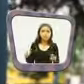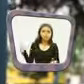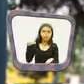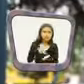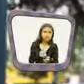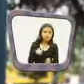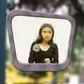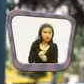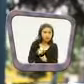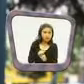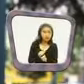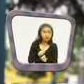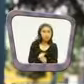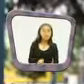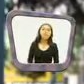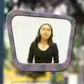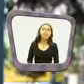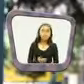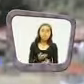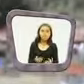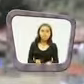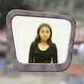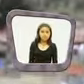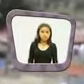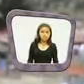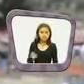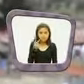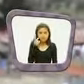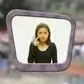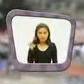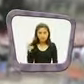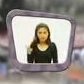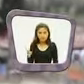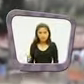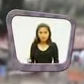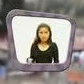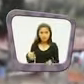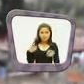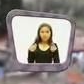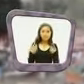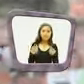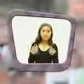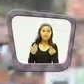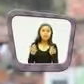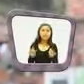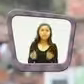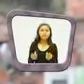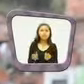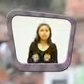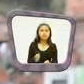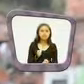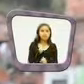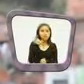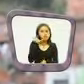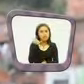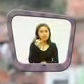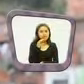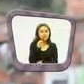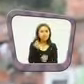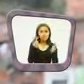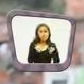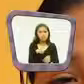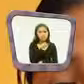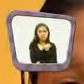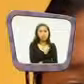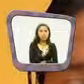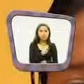sobreponernos y volver a trabajar por las cosas que se han perdido. Vería si hay alguien ahí adentro vivo y llamar a una ambulancia para que